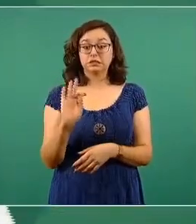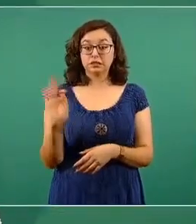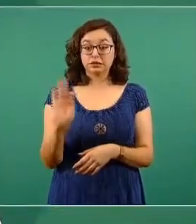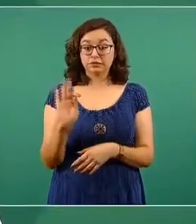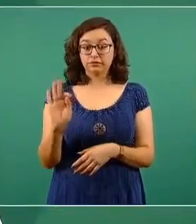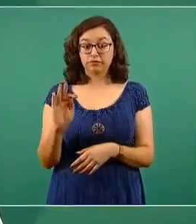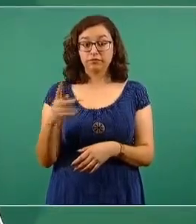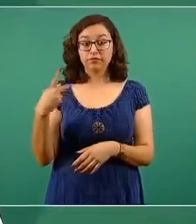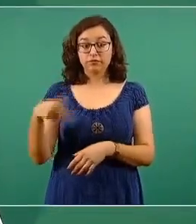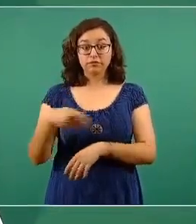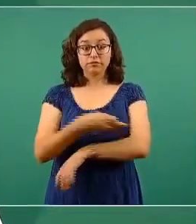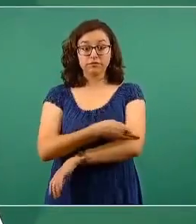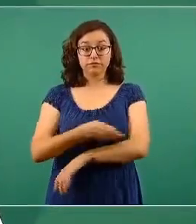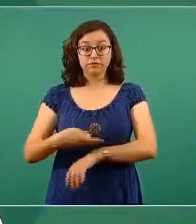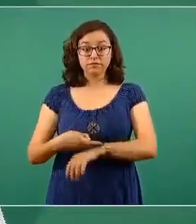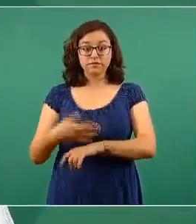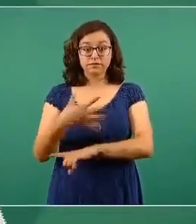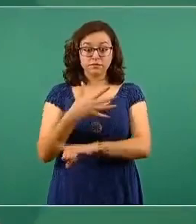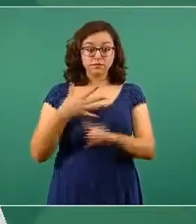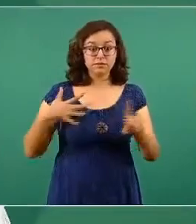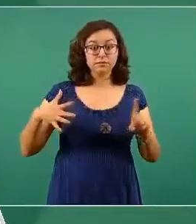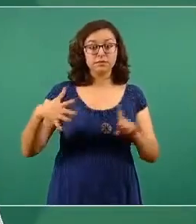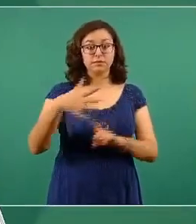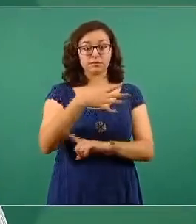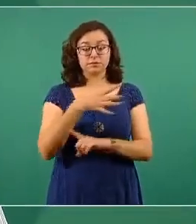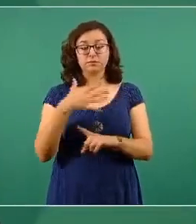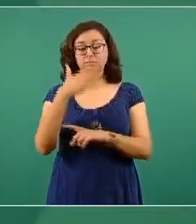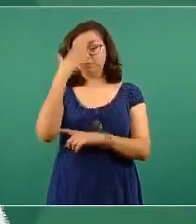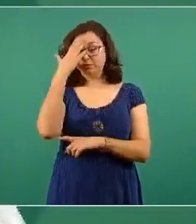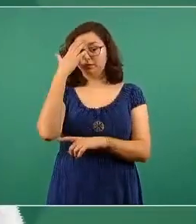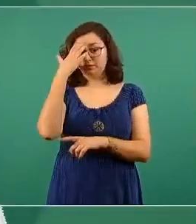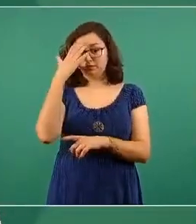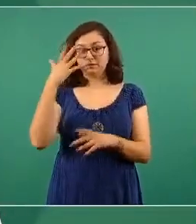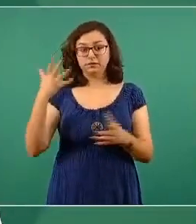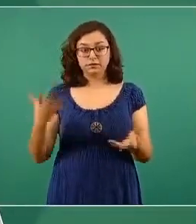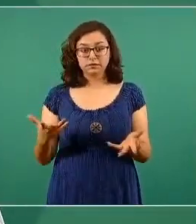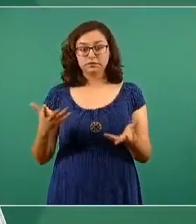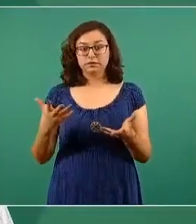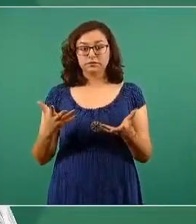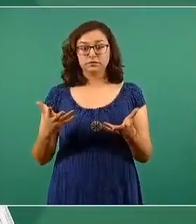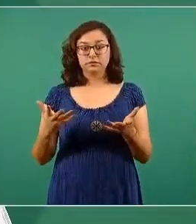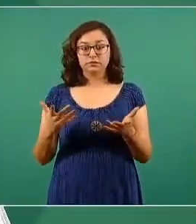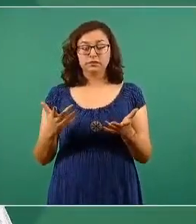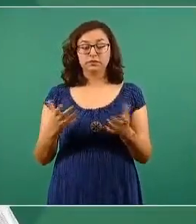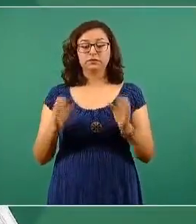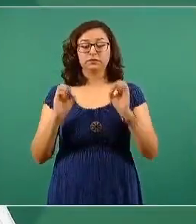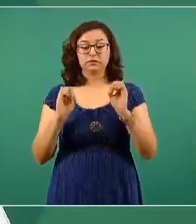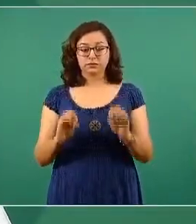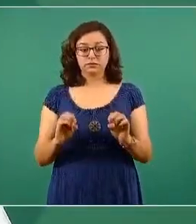a sus familiares en su entorno directo, a sus conocidos en el entorno inmediato o en